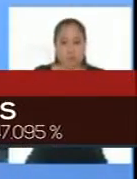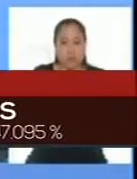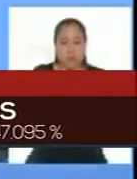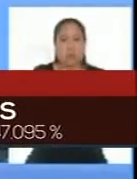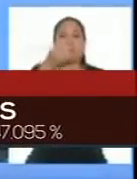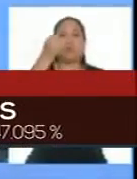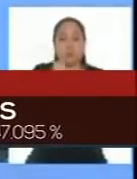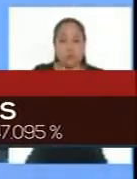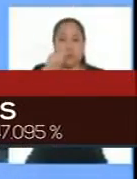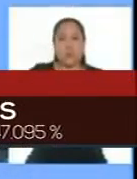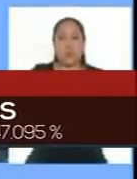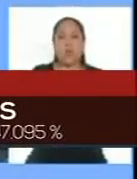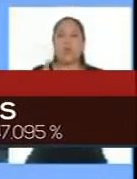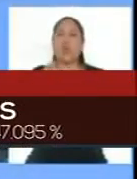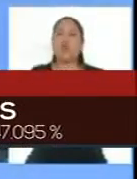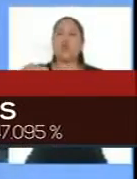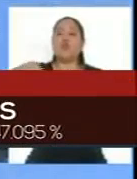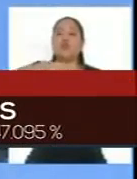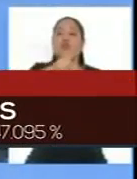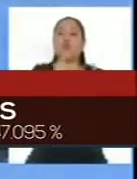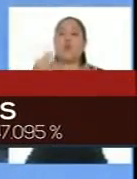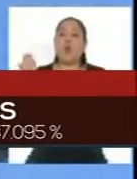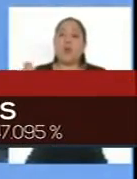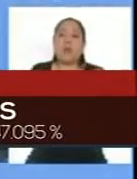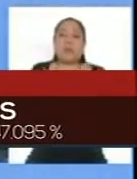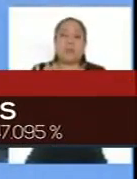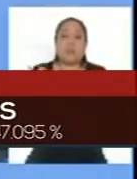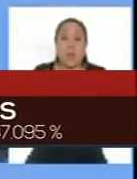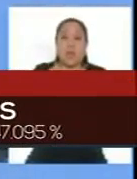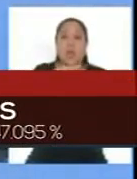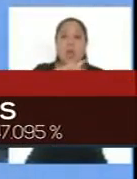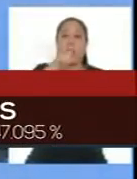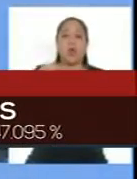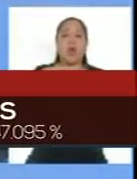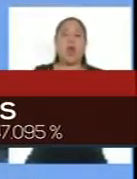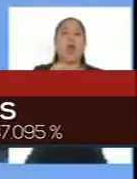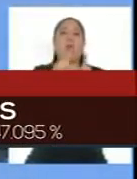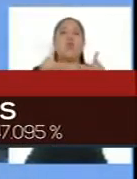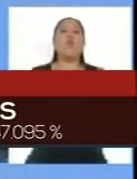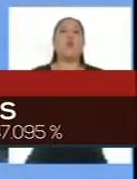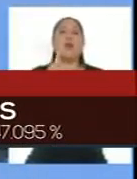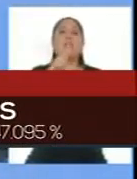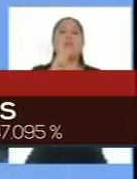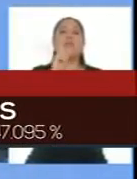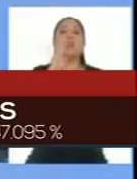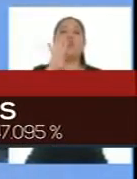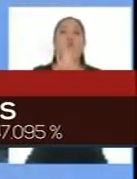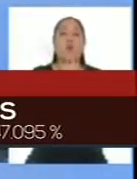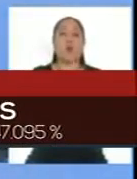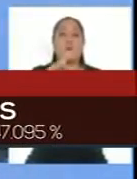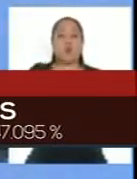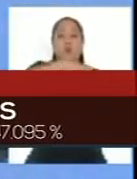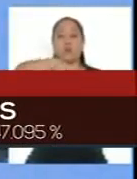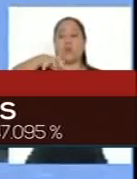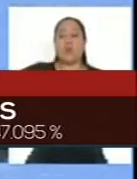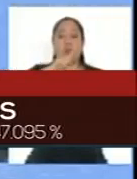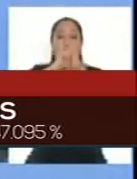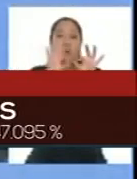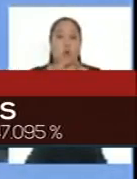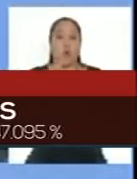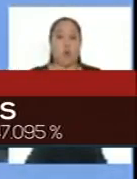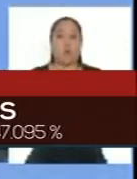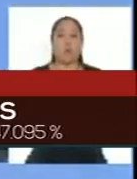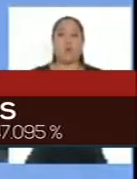de los locales y mesas más cercanas a nuestros 104 centros de